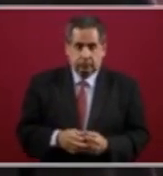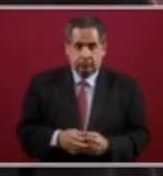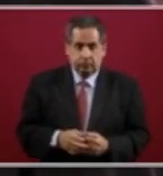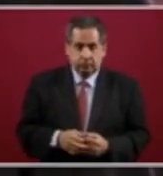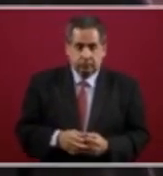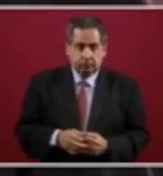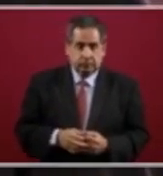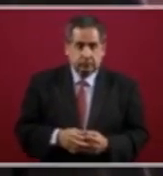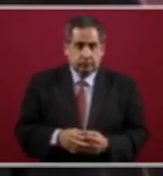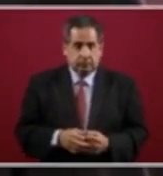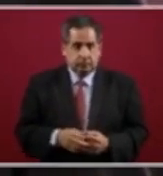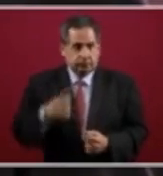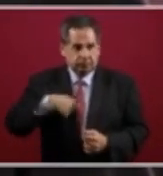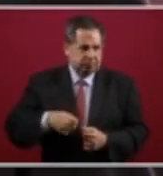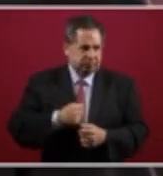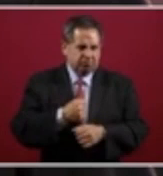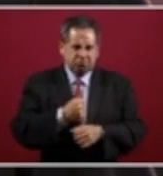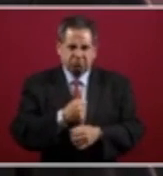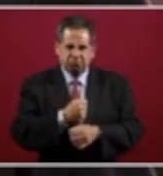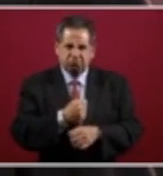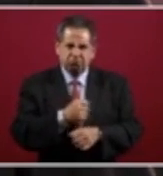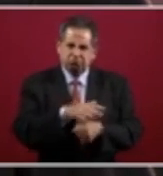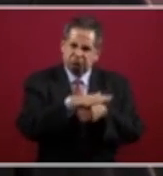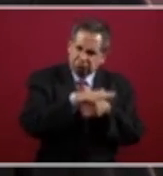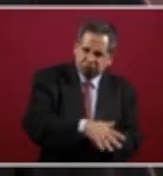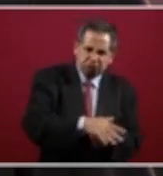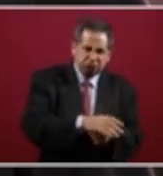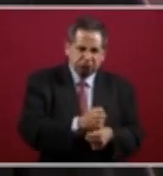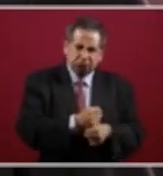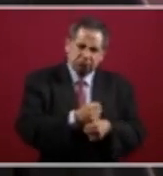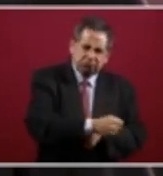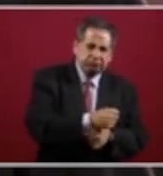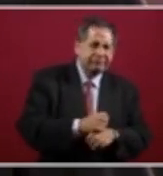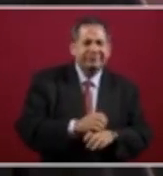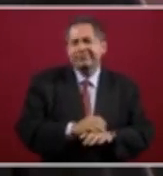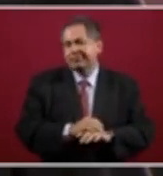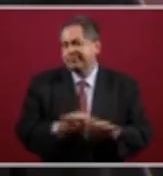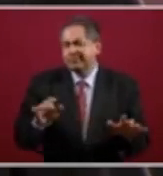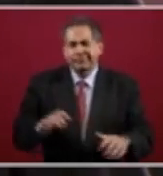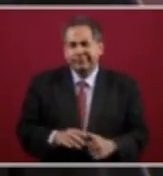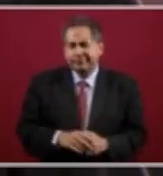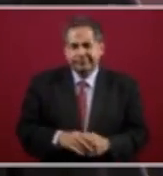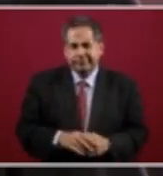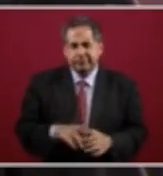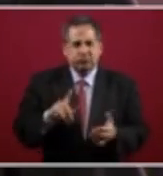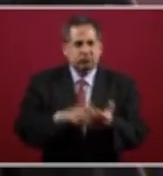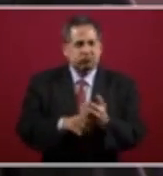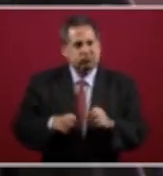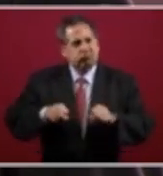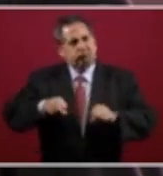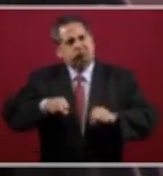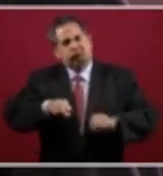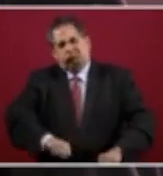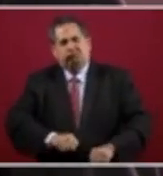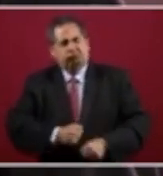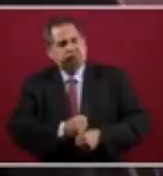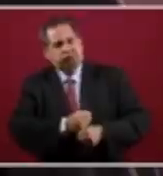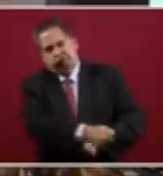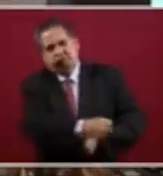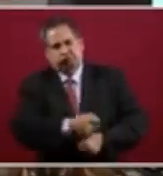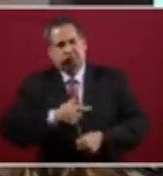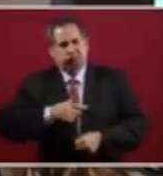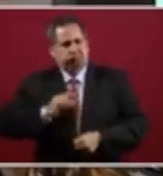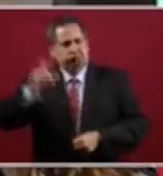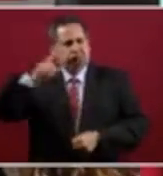la fuerza o de la prepotencia de la